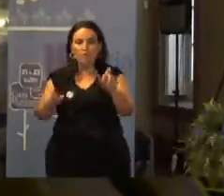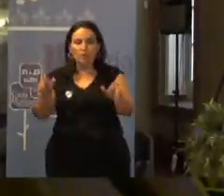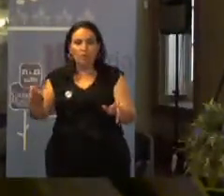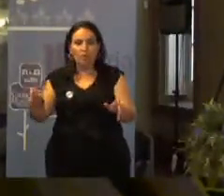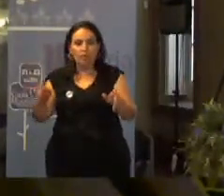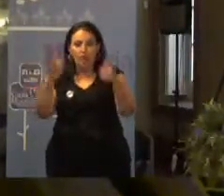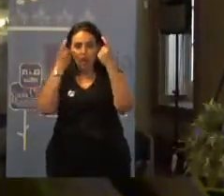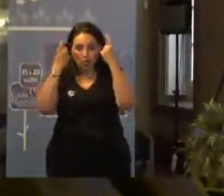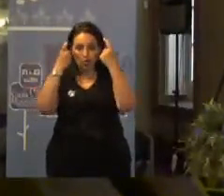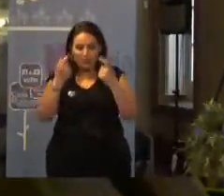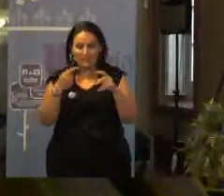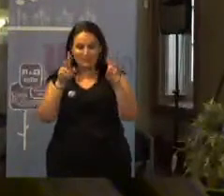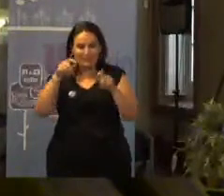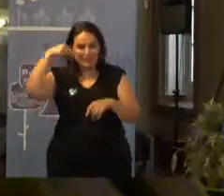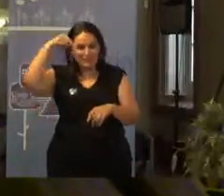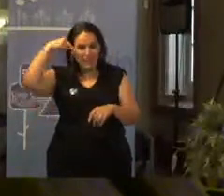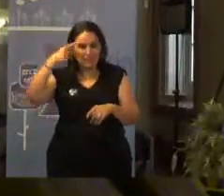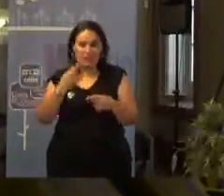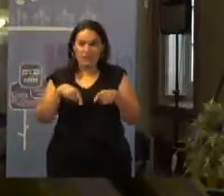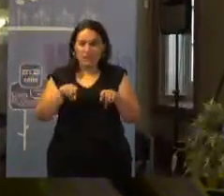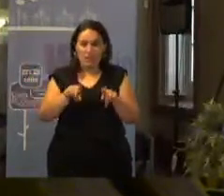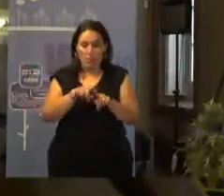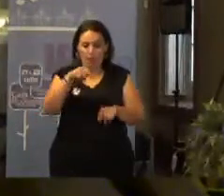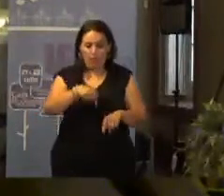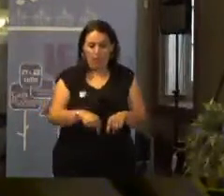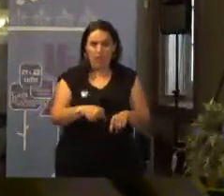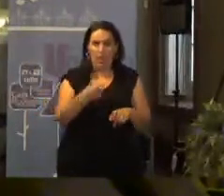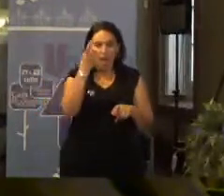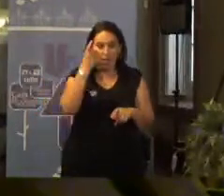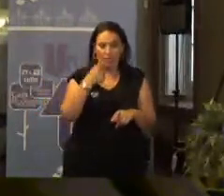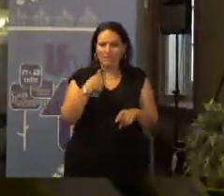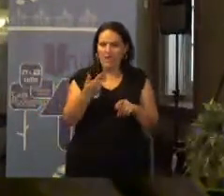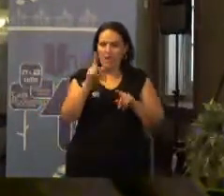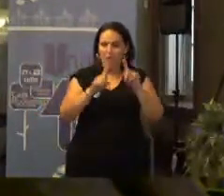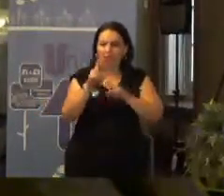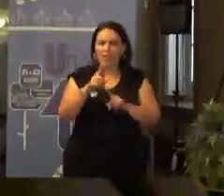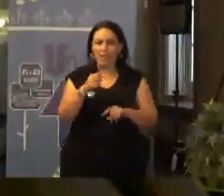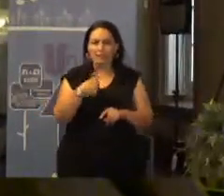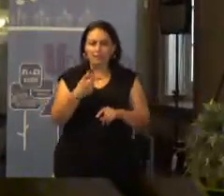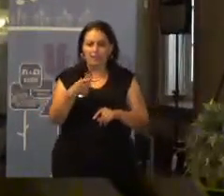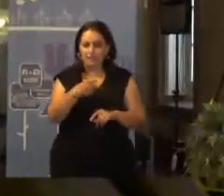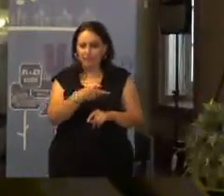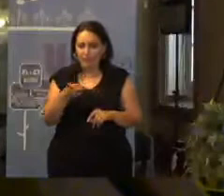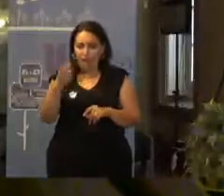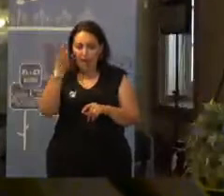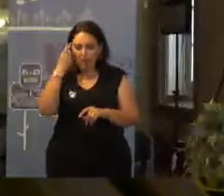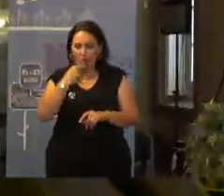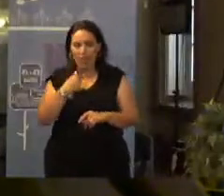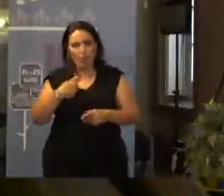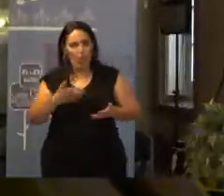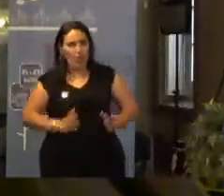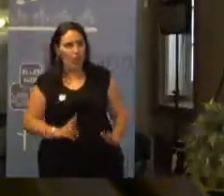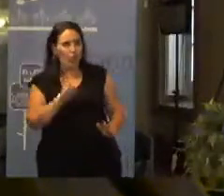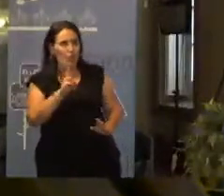facendo a tese, como as miñas e os meus de aquí, pois empezabas a falar e decía, teño 3 fillos, teño 2 fillos, tal. Por que? Porque